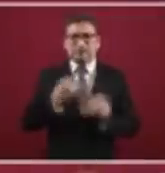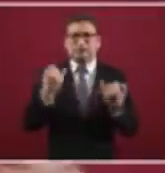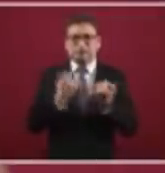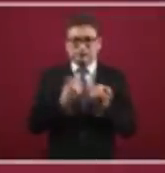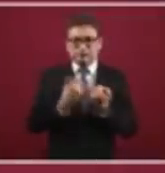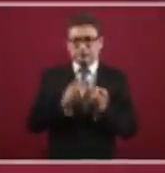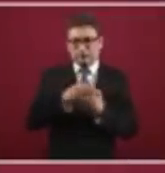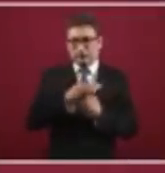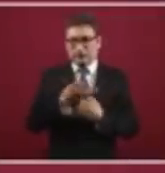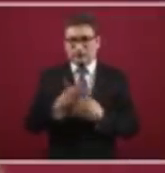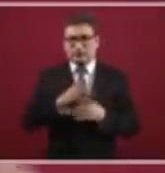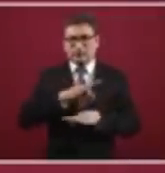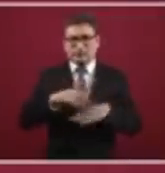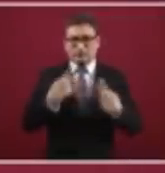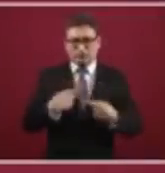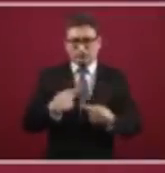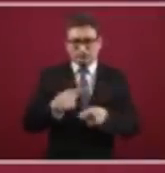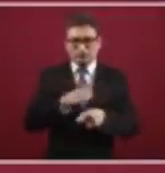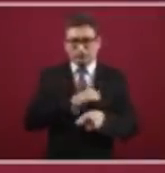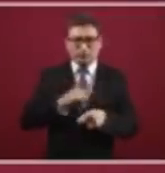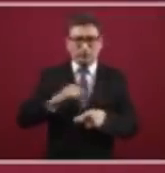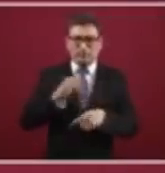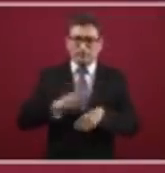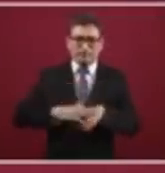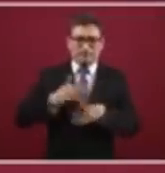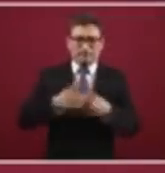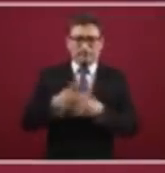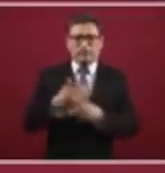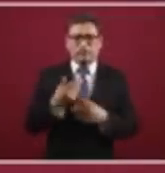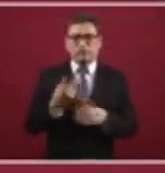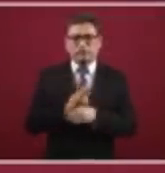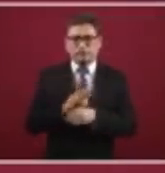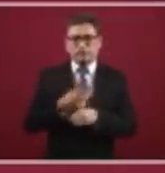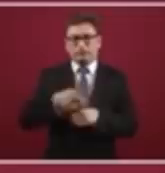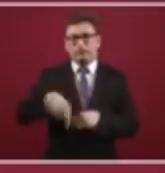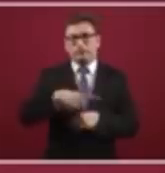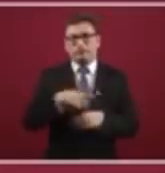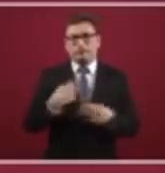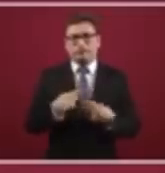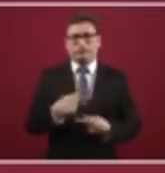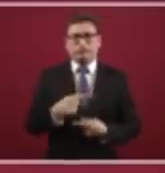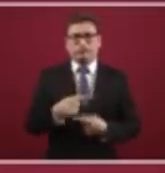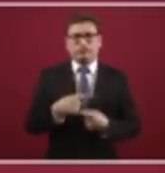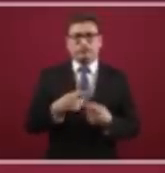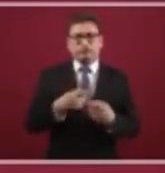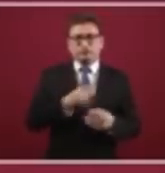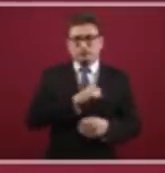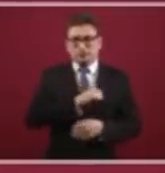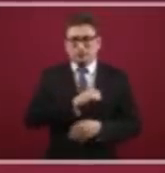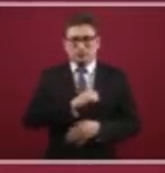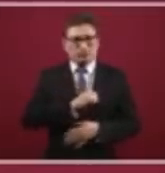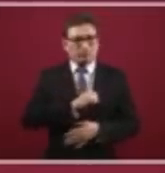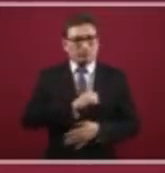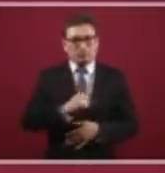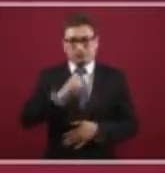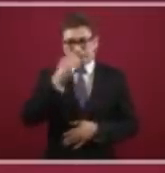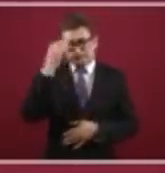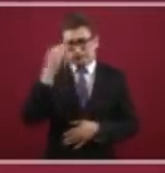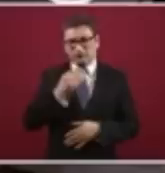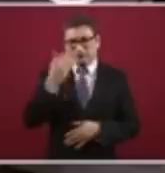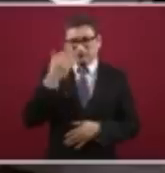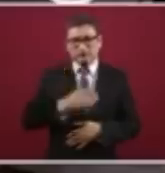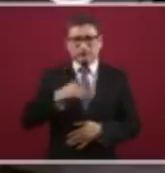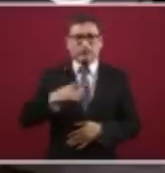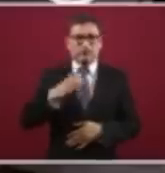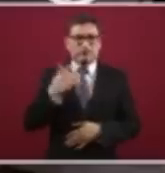perpretadores de esos delitos allí es una conjugación de todos los males que hemos celebrado en